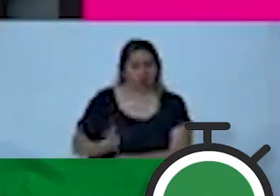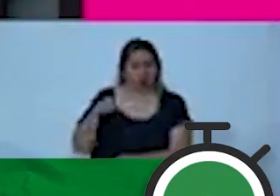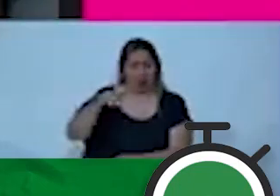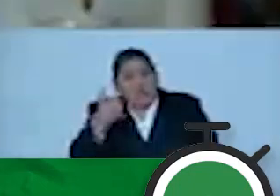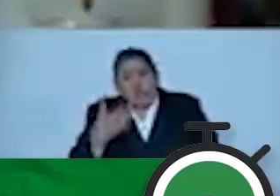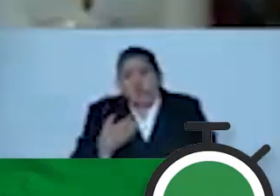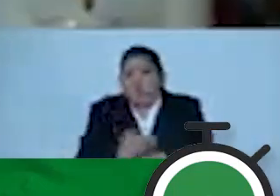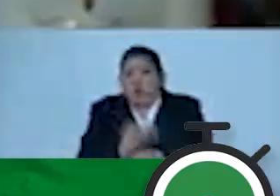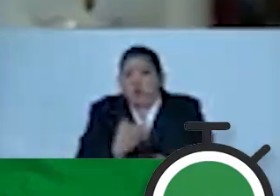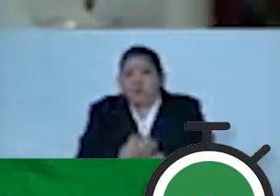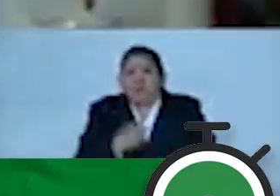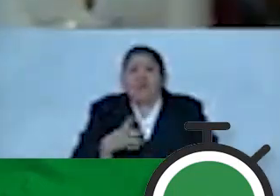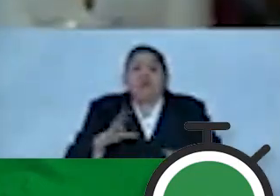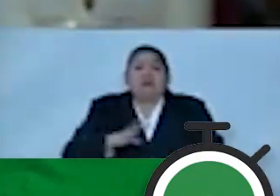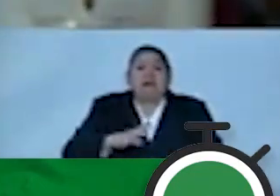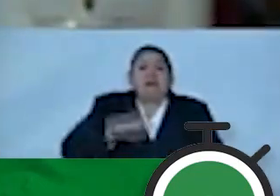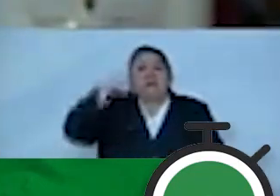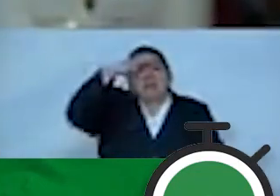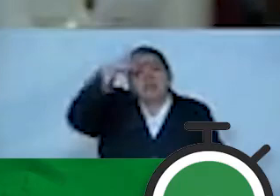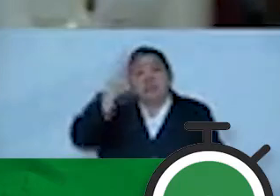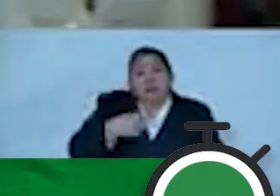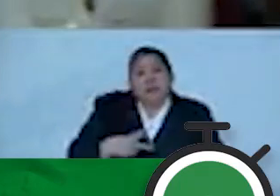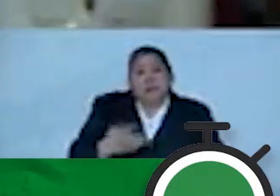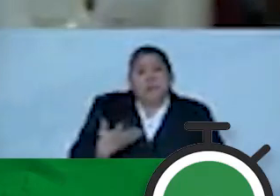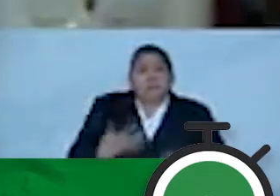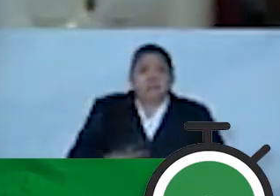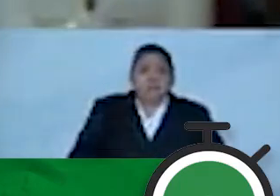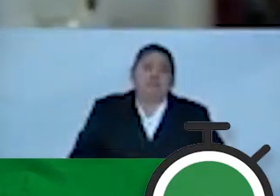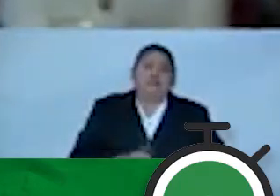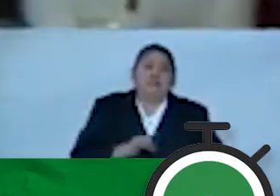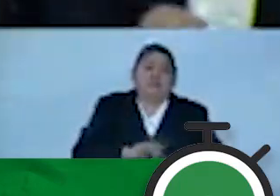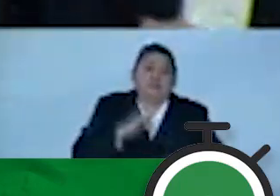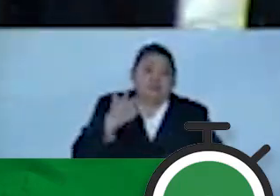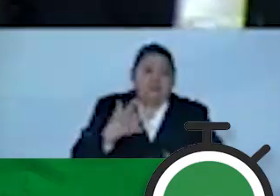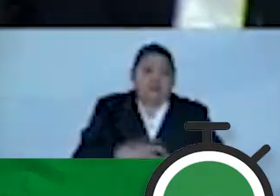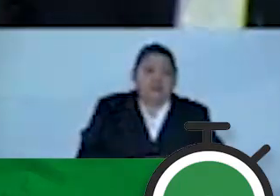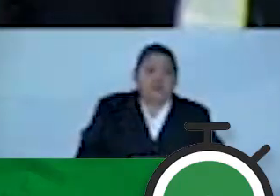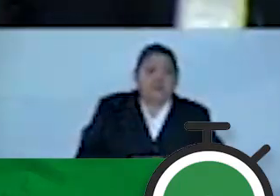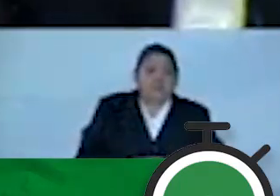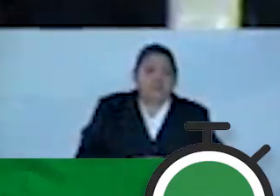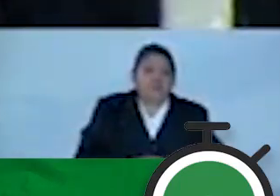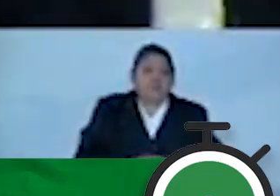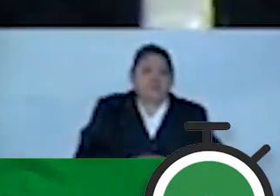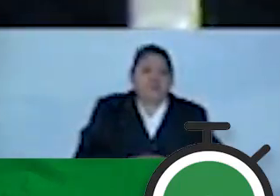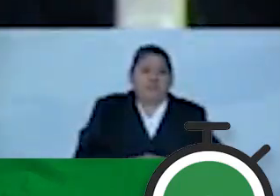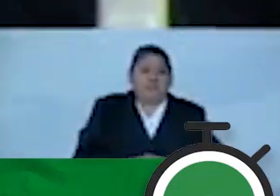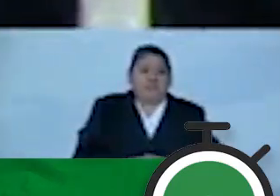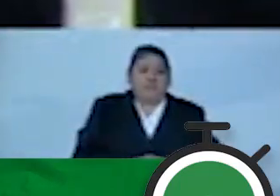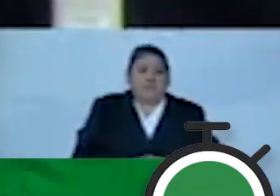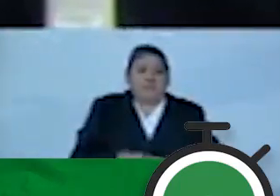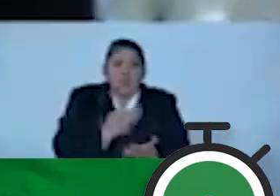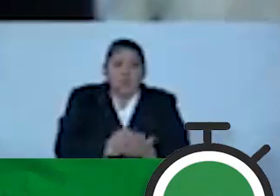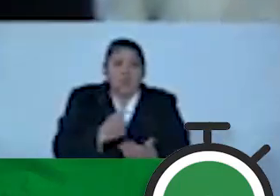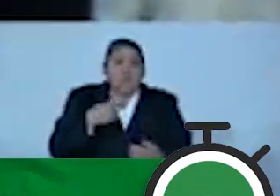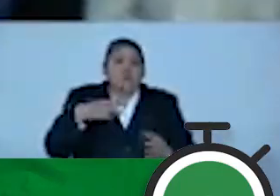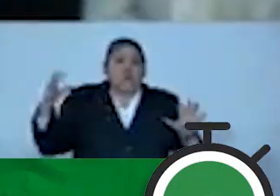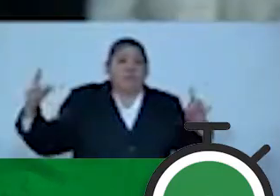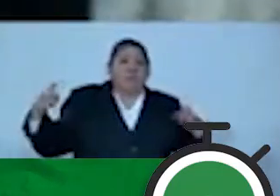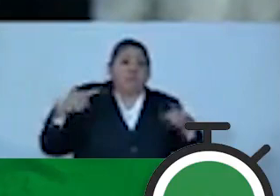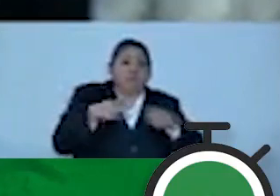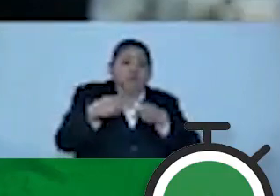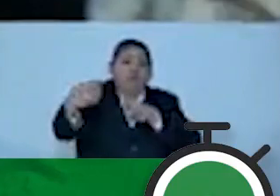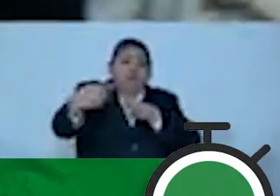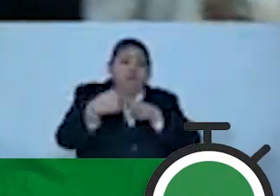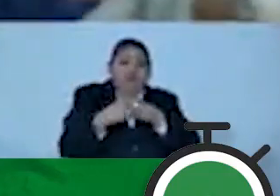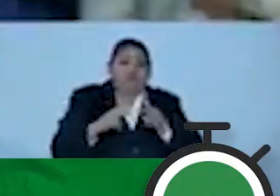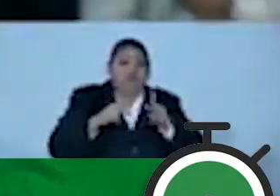la Coparmex y Organismos Ciudadanos, y se puede decir que pasaron la prueba, pues se mantuvo el orden entre el público y el ejercicio fue bastante fluido. Por